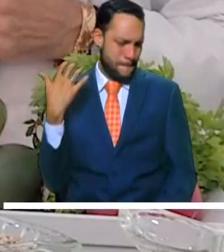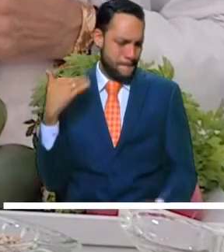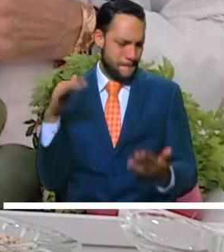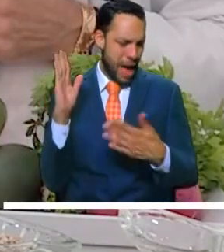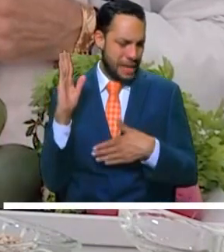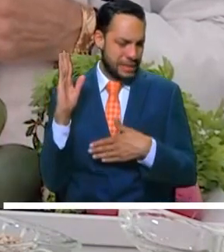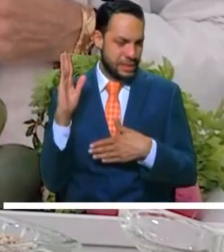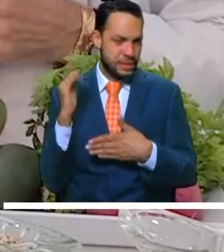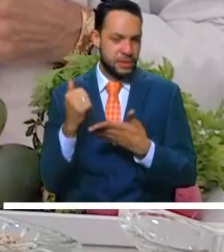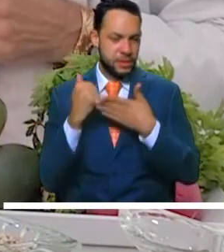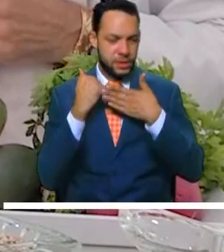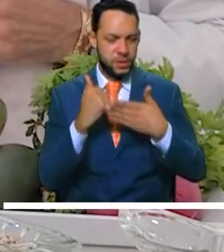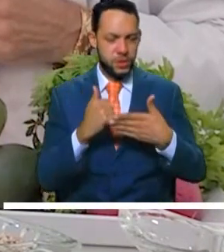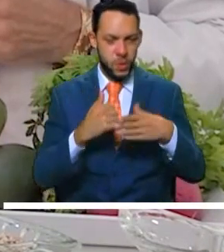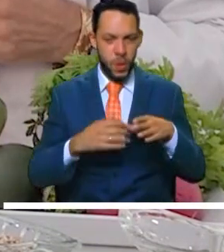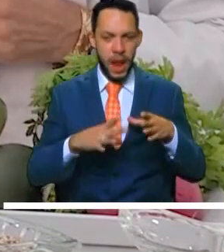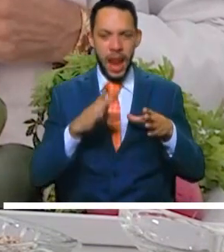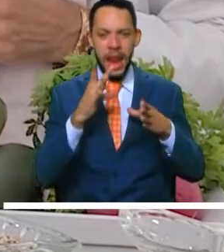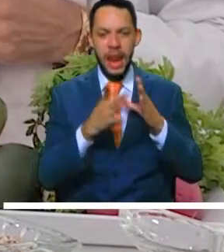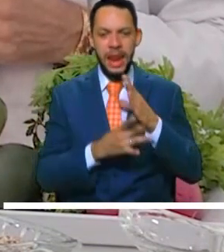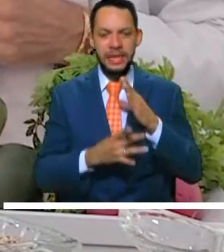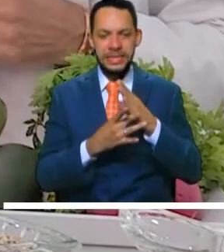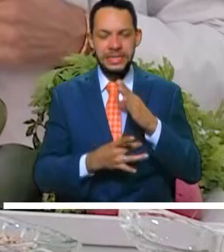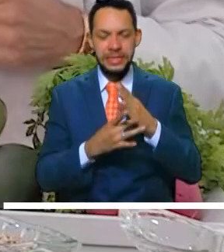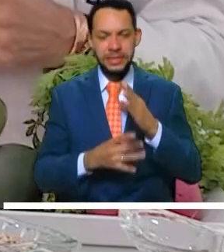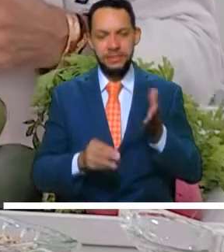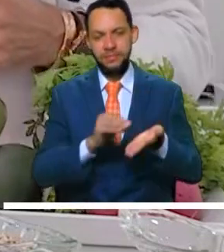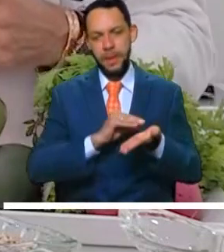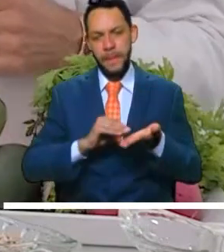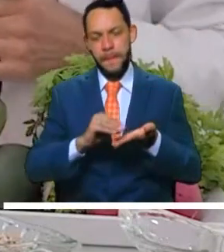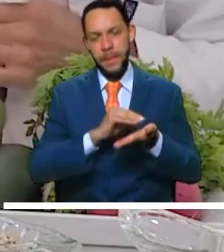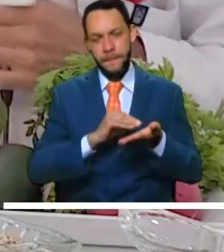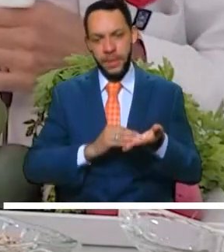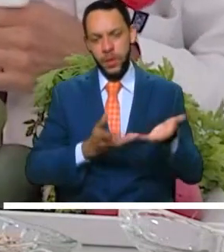potente desengrasante para estufas, para cocinas en general.